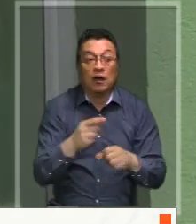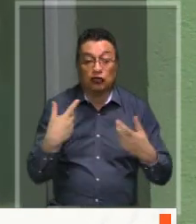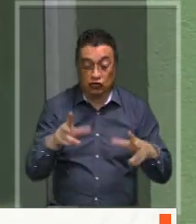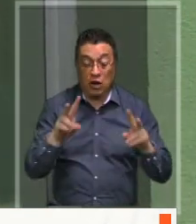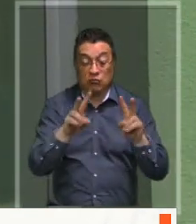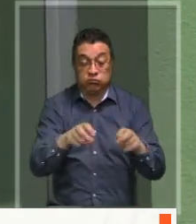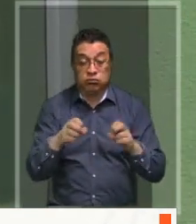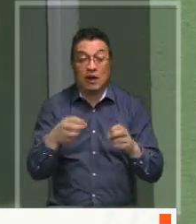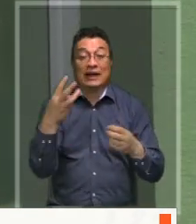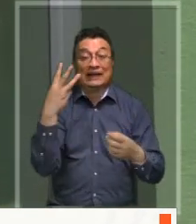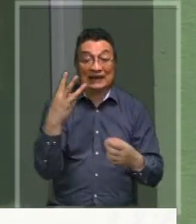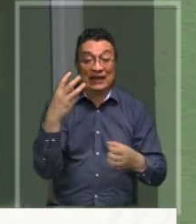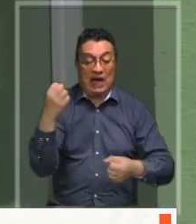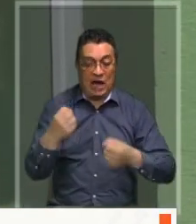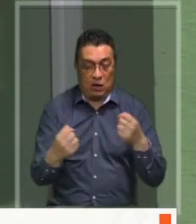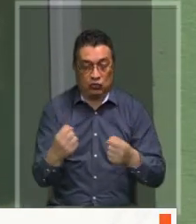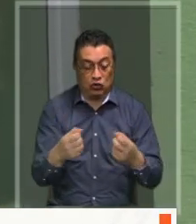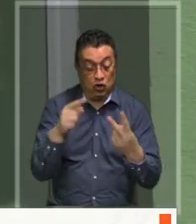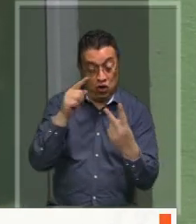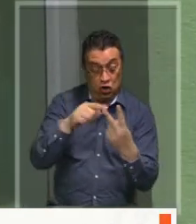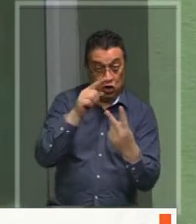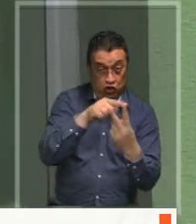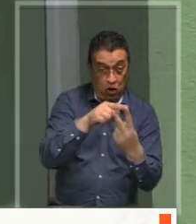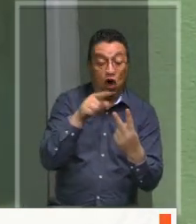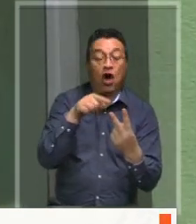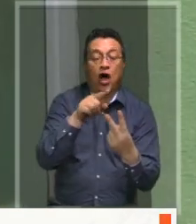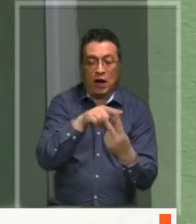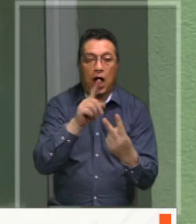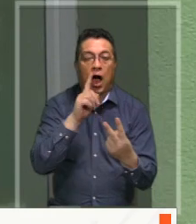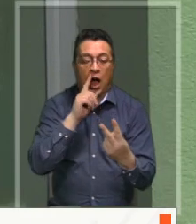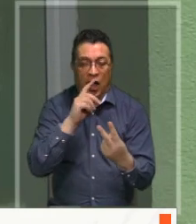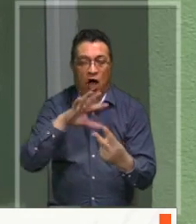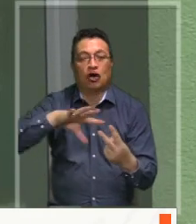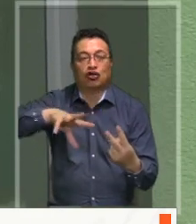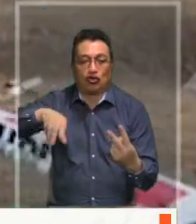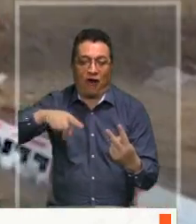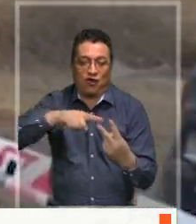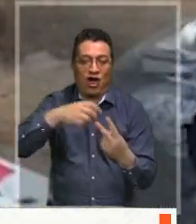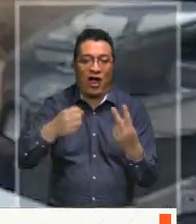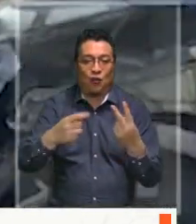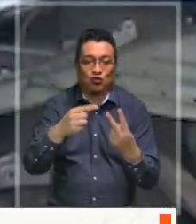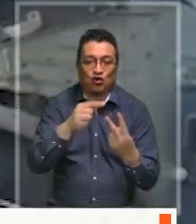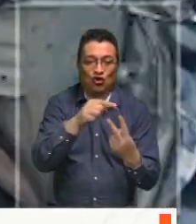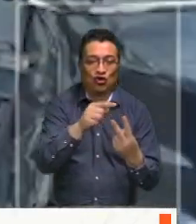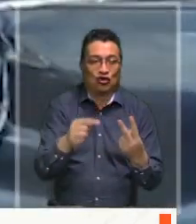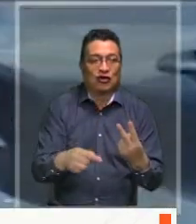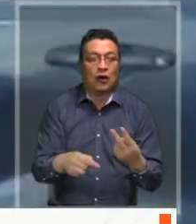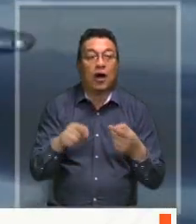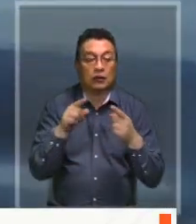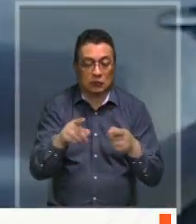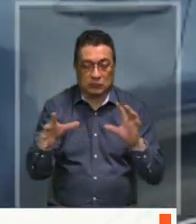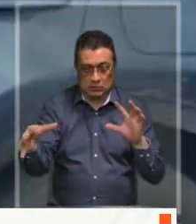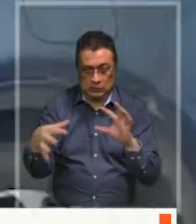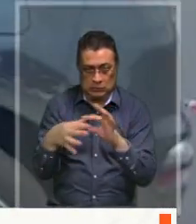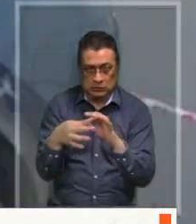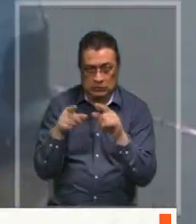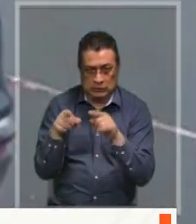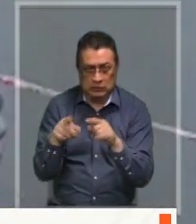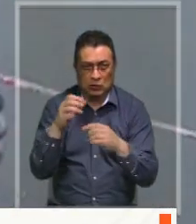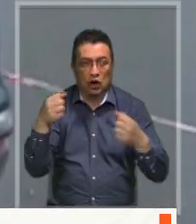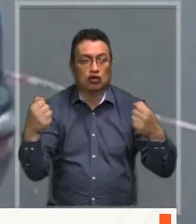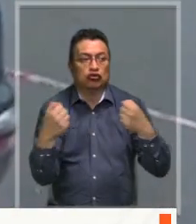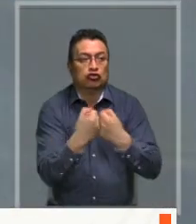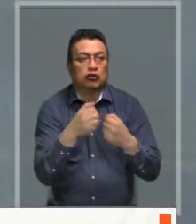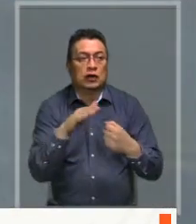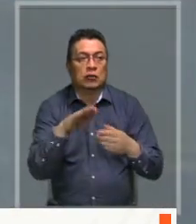recuperar 3 vehículos, de los cuales 2 de ellos estaban con un encargo vigente por el delito de robo. Desde ya se investiga la vinculación de este hecho con el choque y